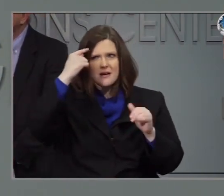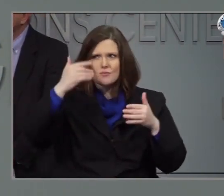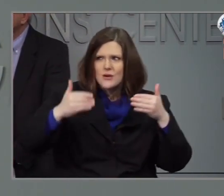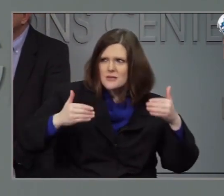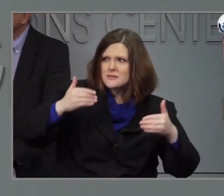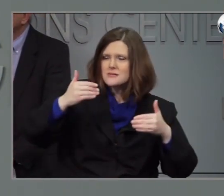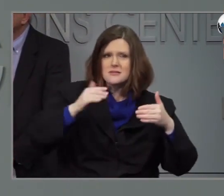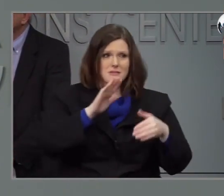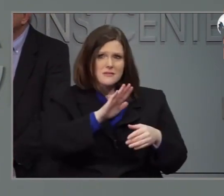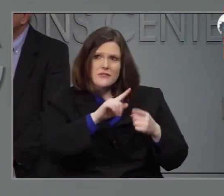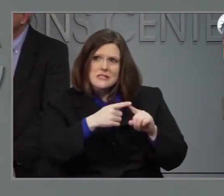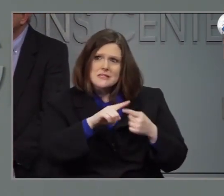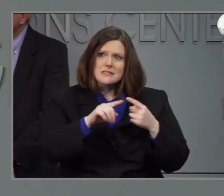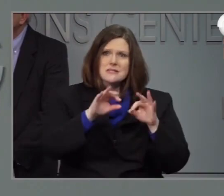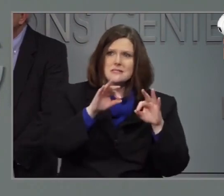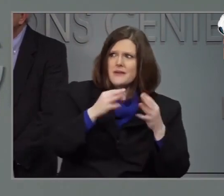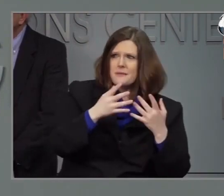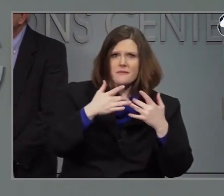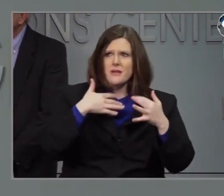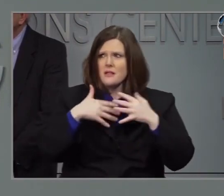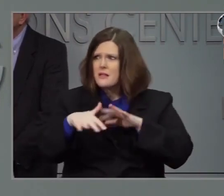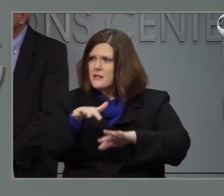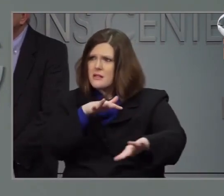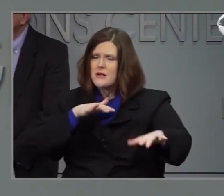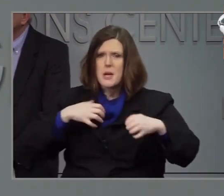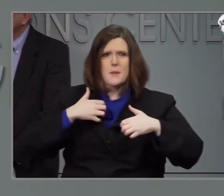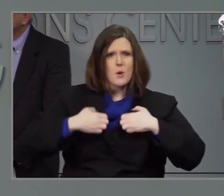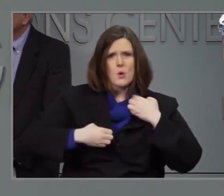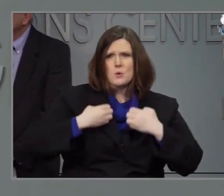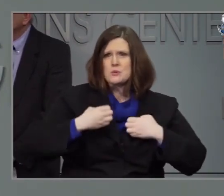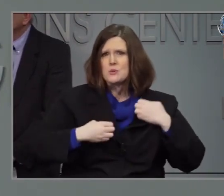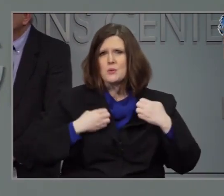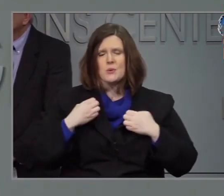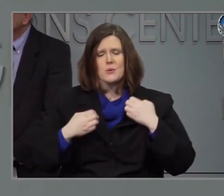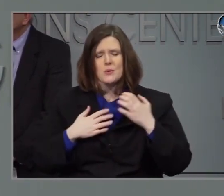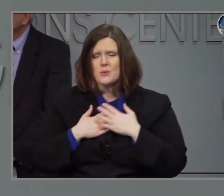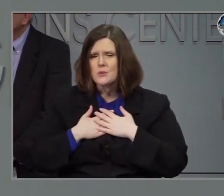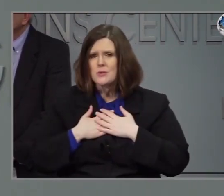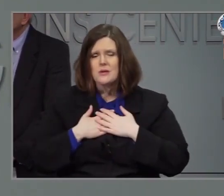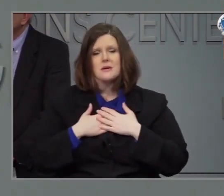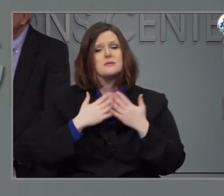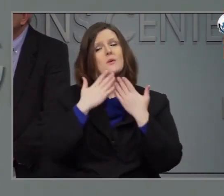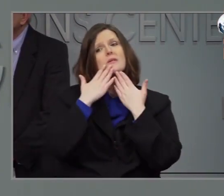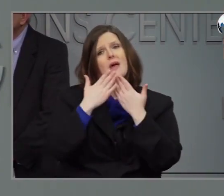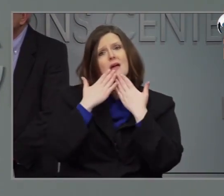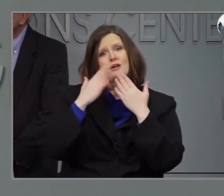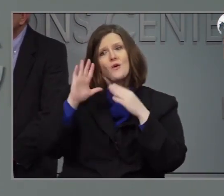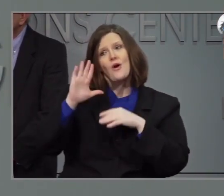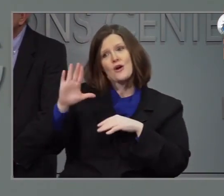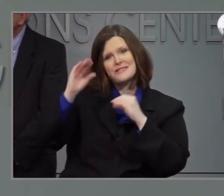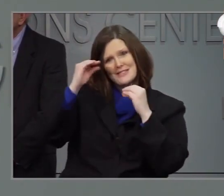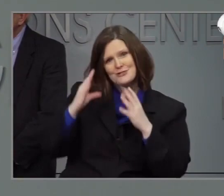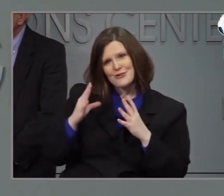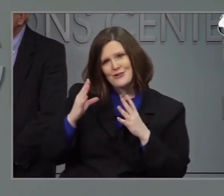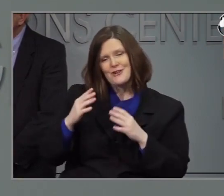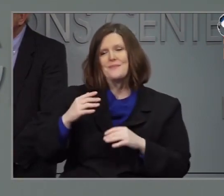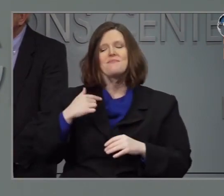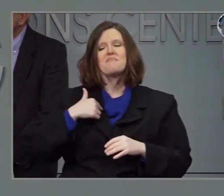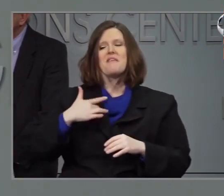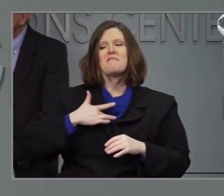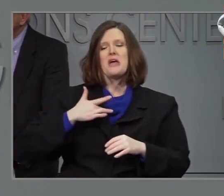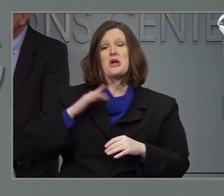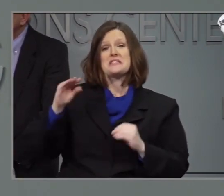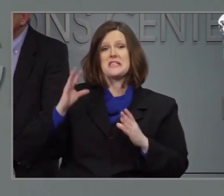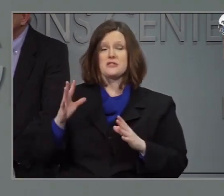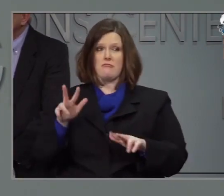por este momento emocionalmente difícil así que muchísimas gracias a su maestra pues yo la conozco yo